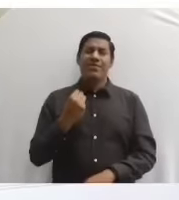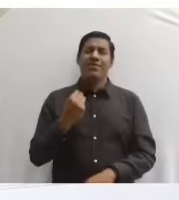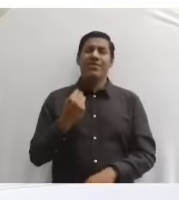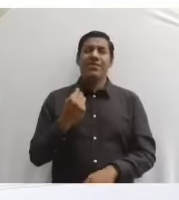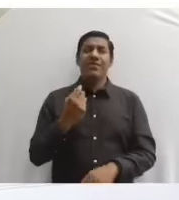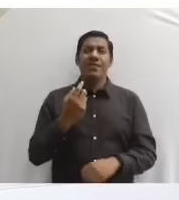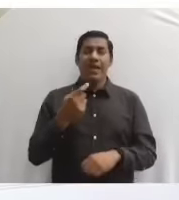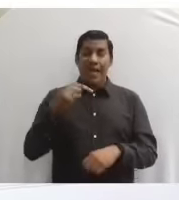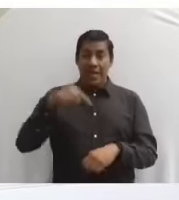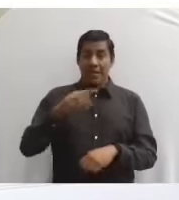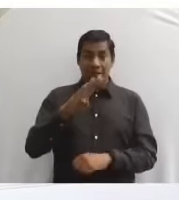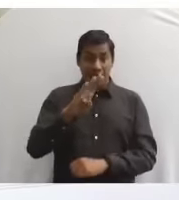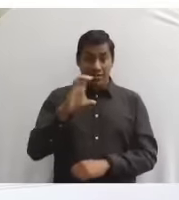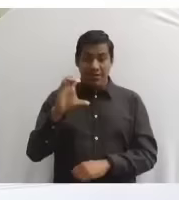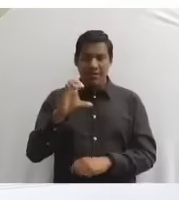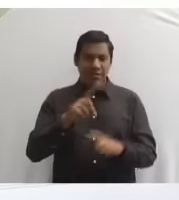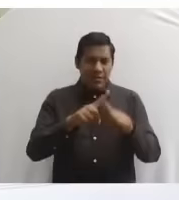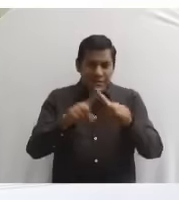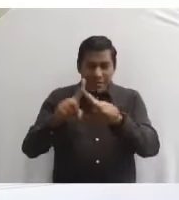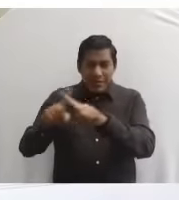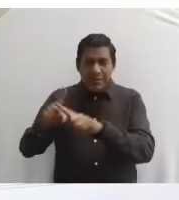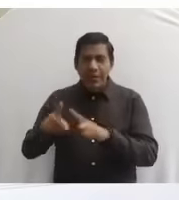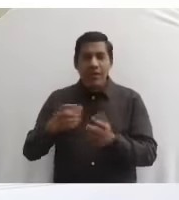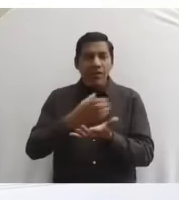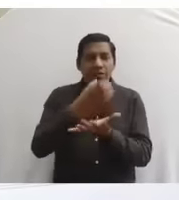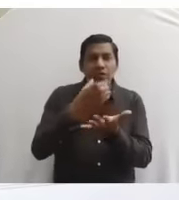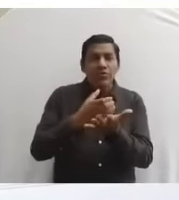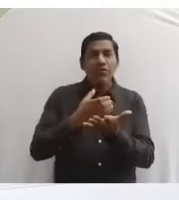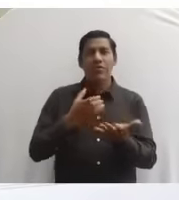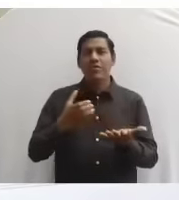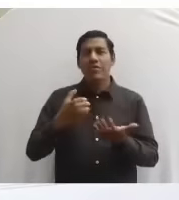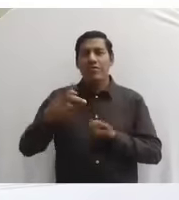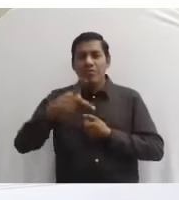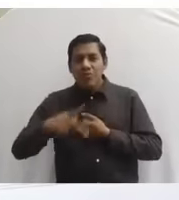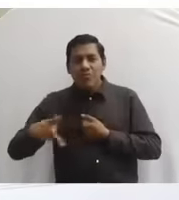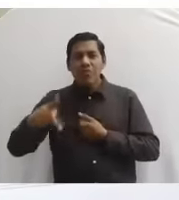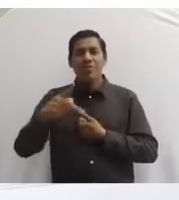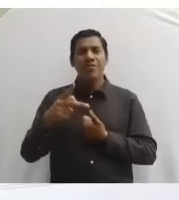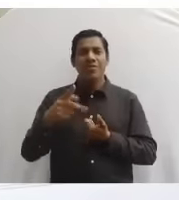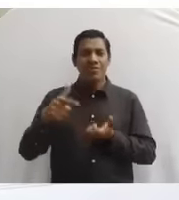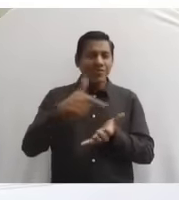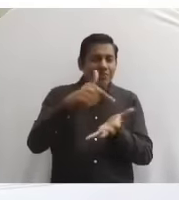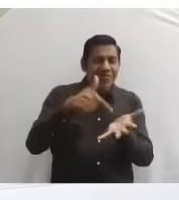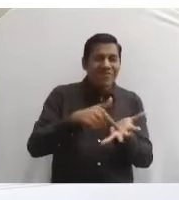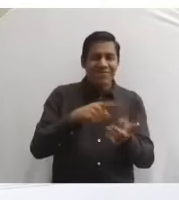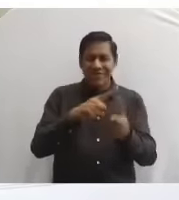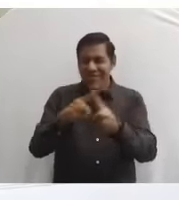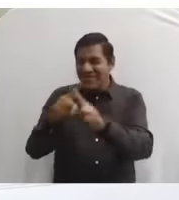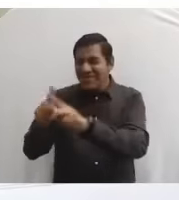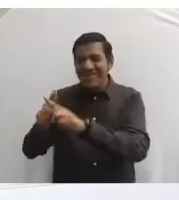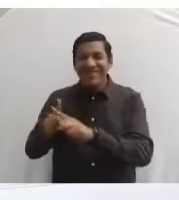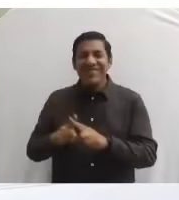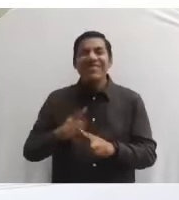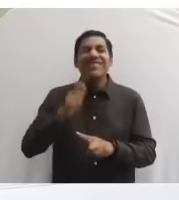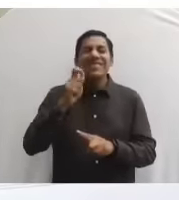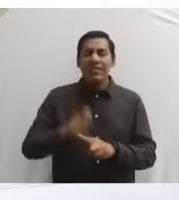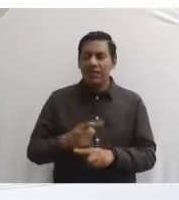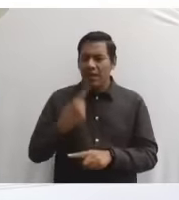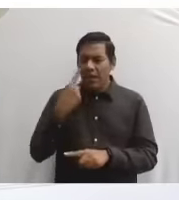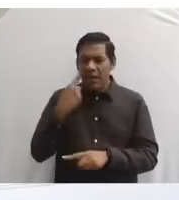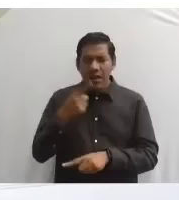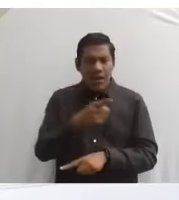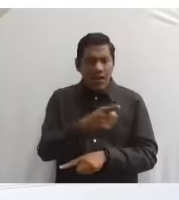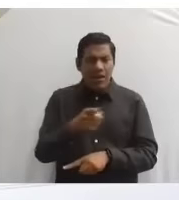Cada ciudad, cada pueblo, cada lugar, no solo muestra el